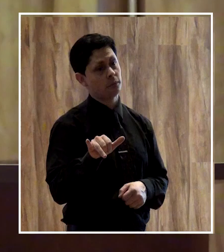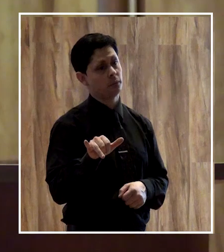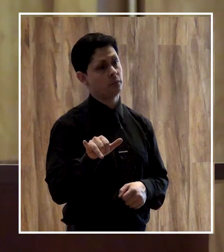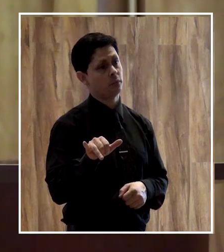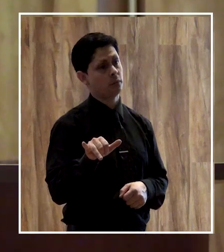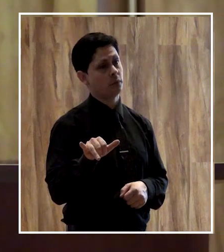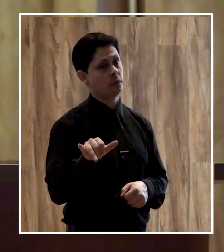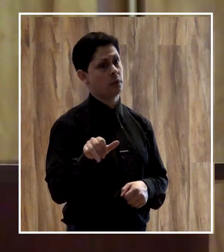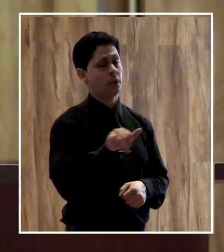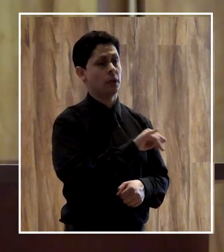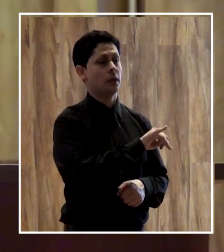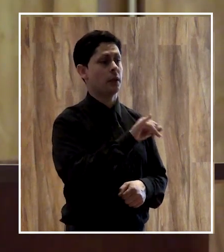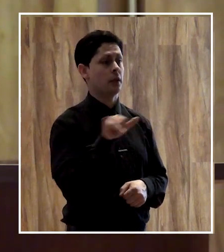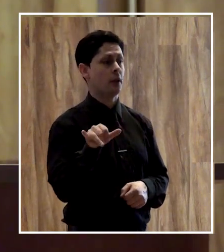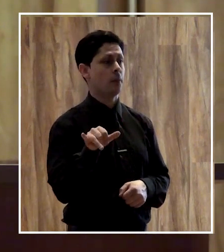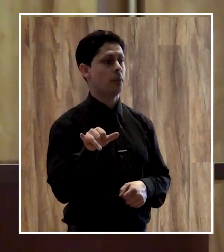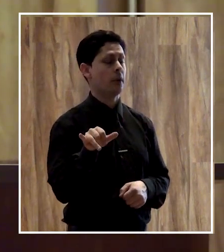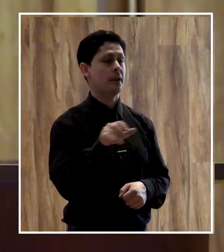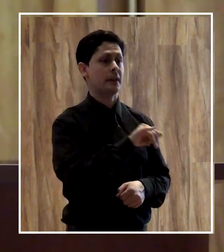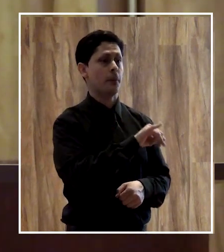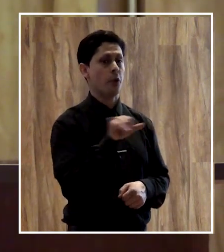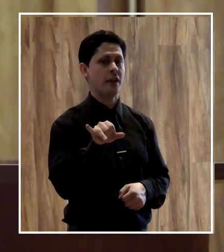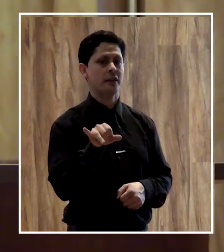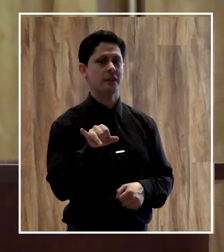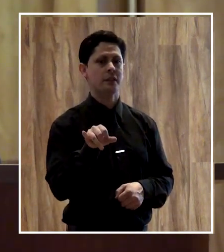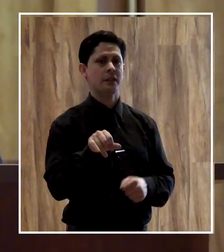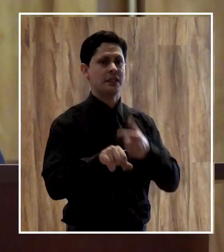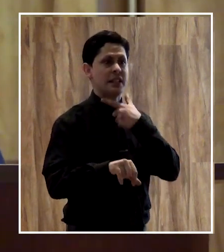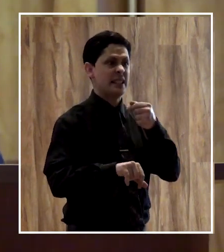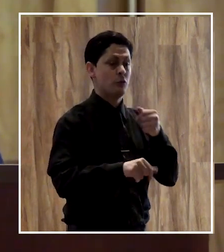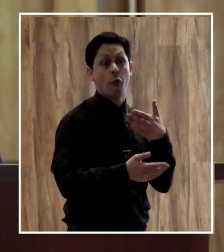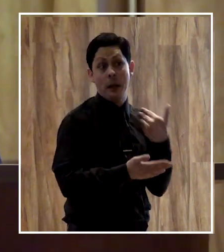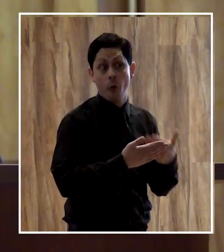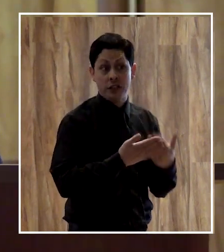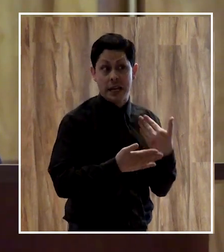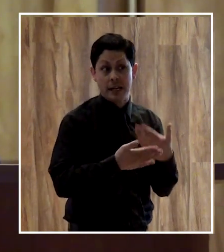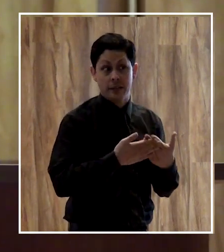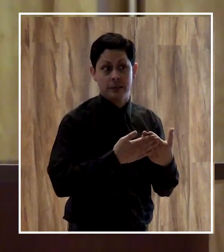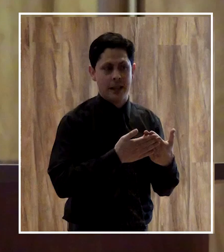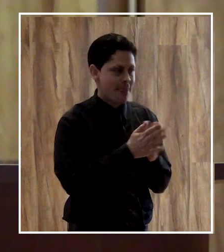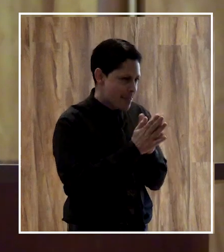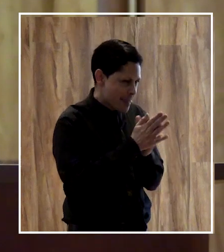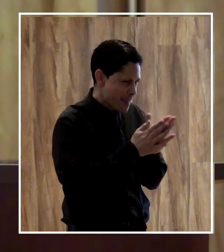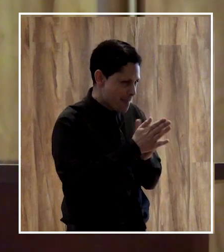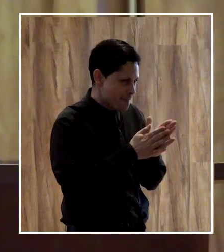Después me estoy tomando tiempo, pero voy a aprovecharme del privilegio.